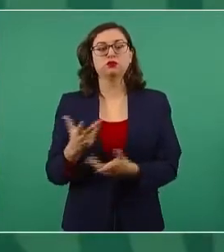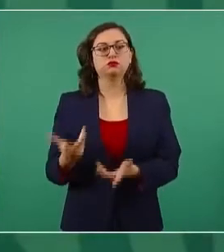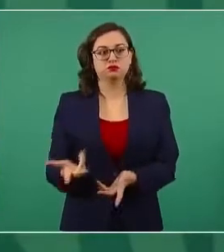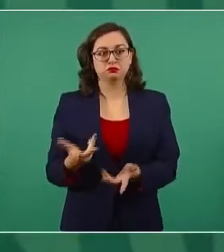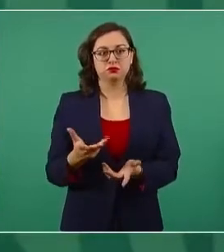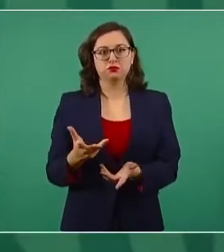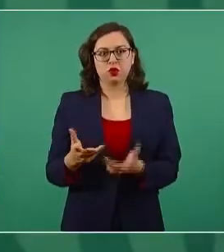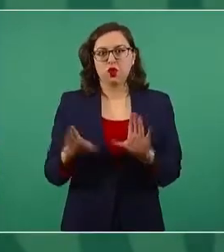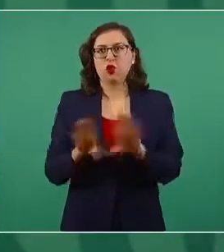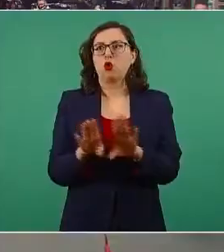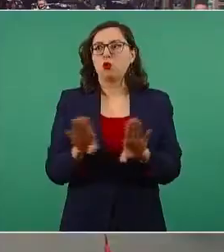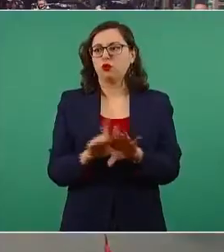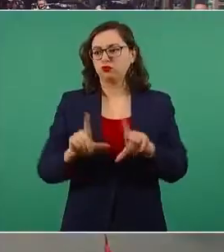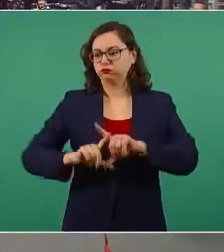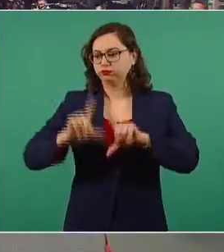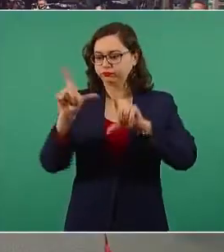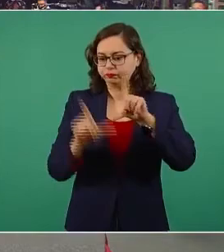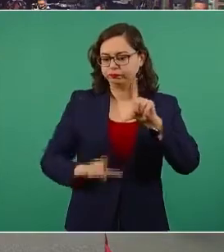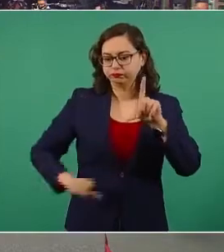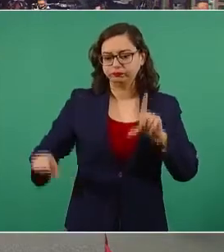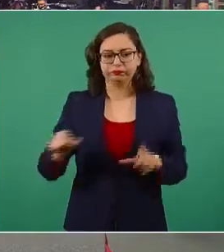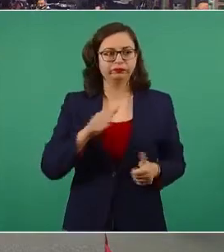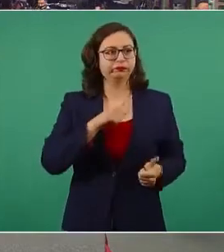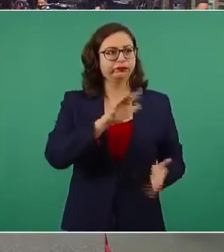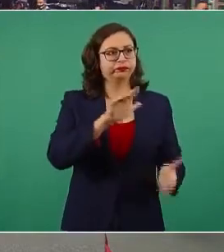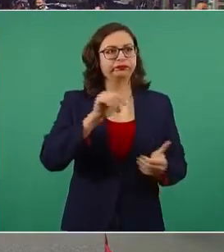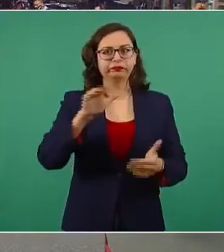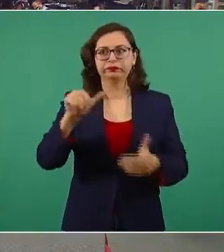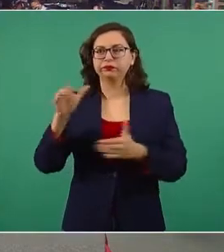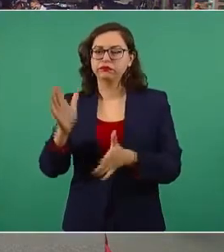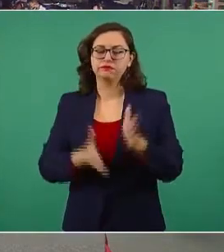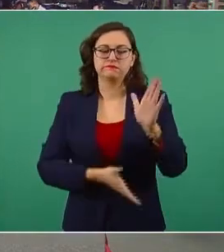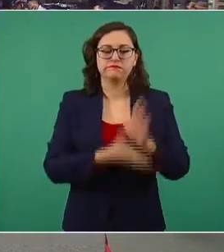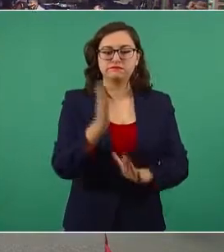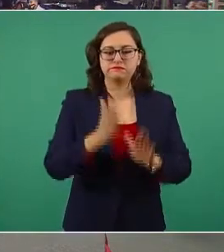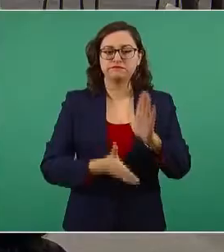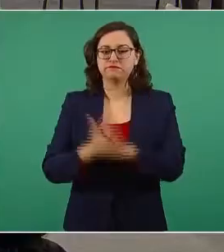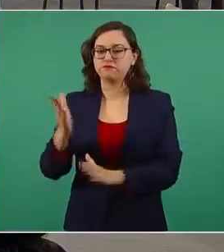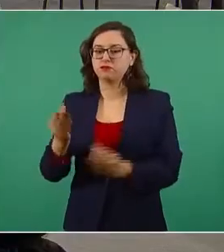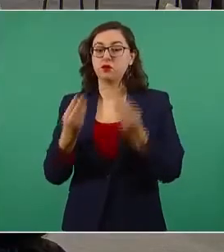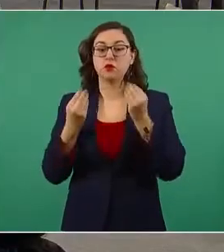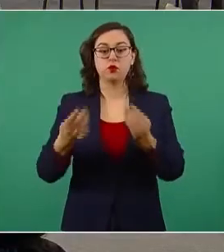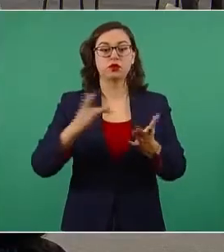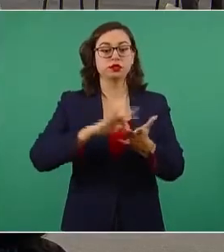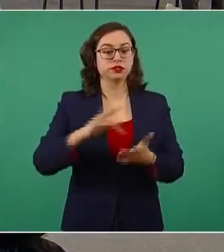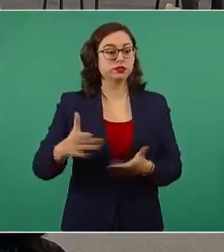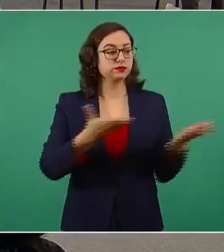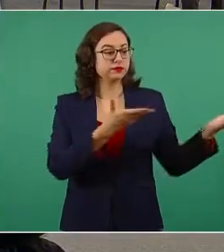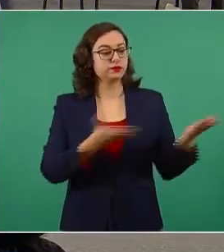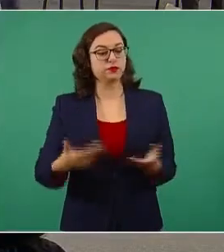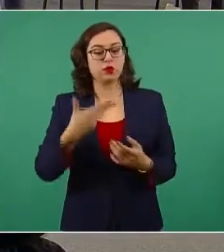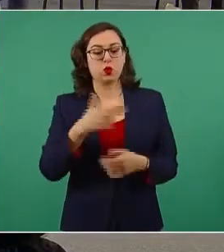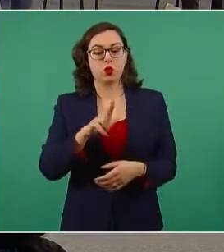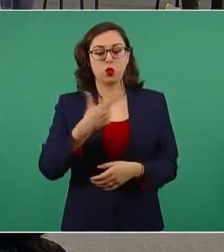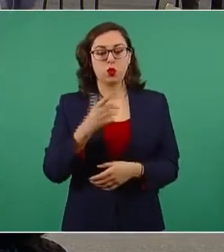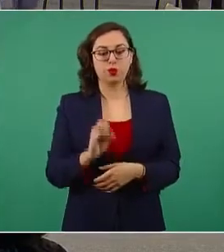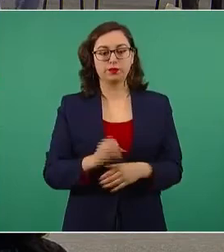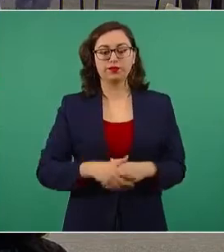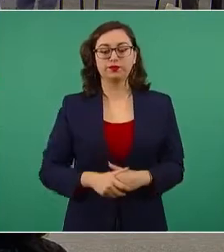producto biológico al sitio de su aplicación. Muchas gracias. Hugo, por favor.